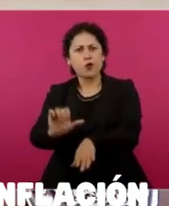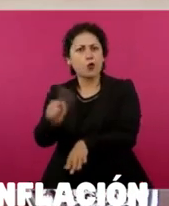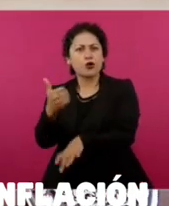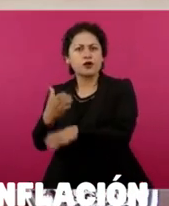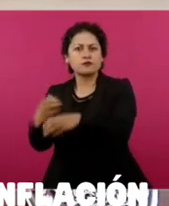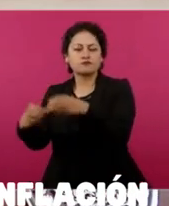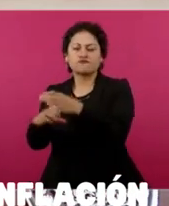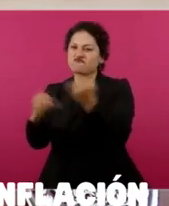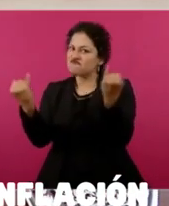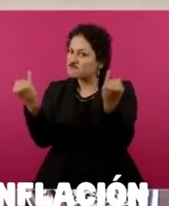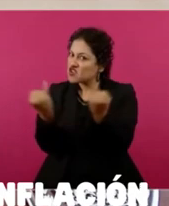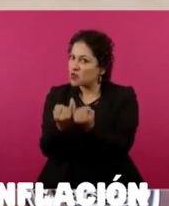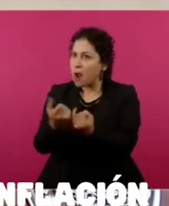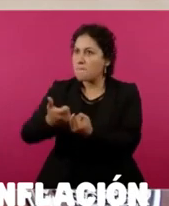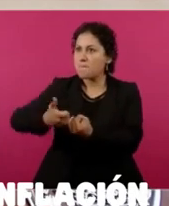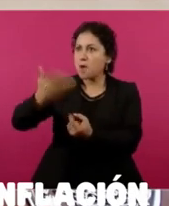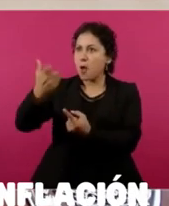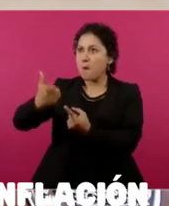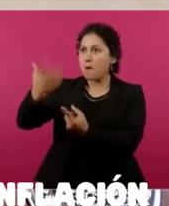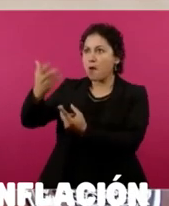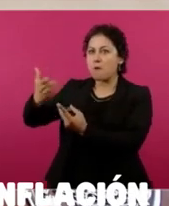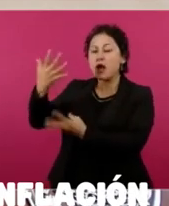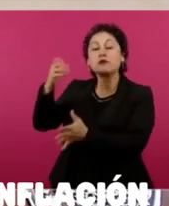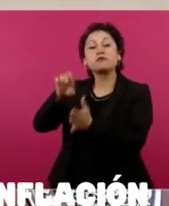luz, el precio del gas,